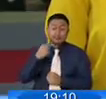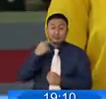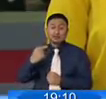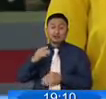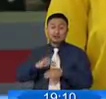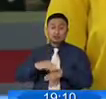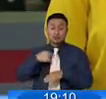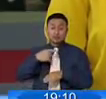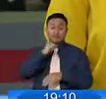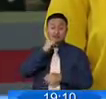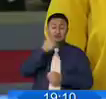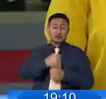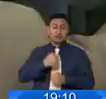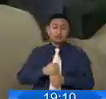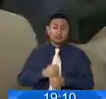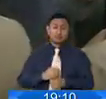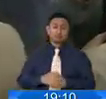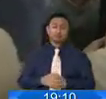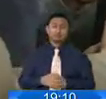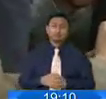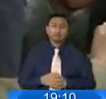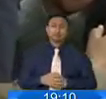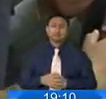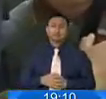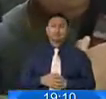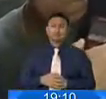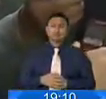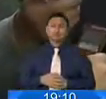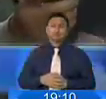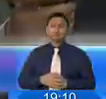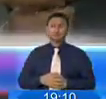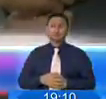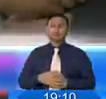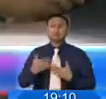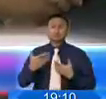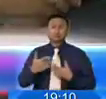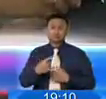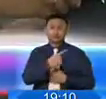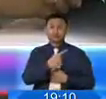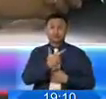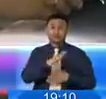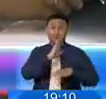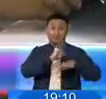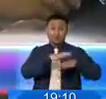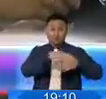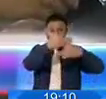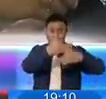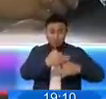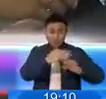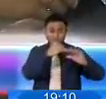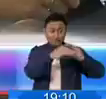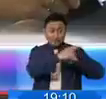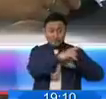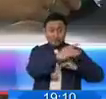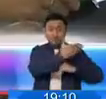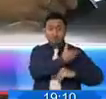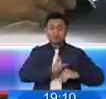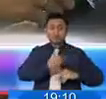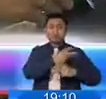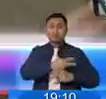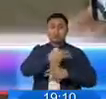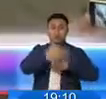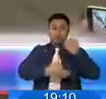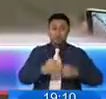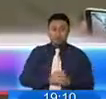para cuestionar su gestión. A pesar que todavía no ha sido notificado formalmente, Gustavo Ayal, presidente del Consejo de la